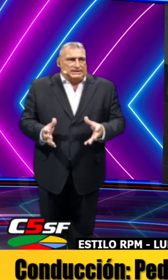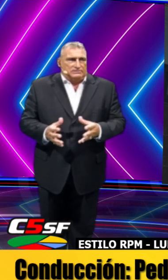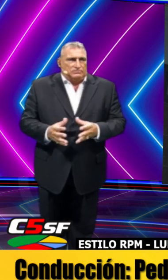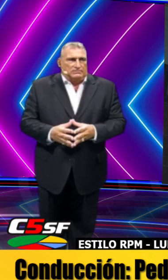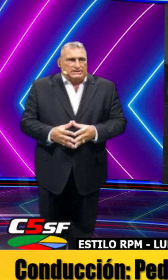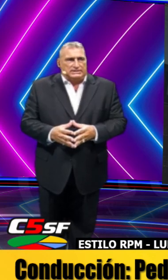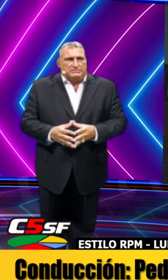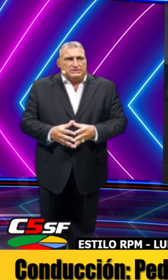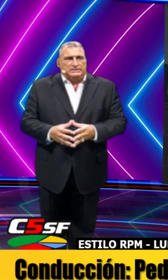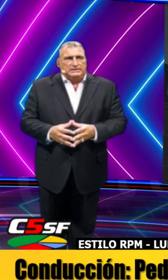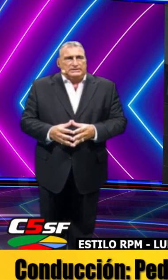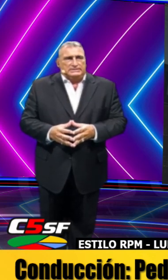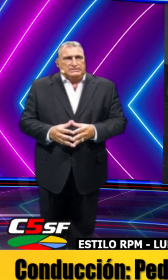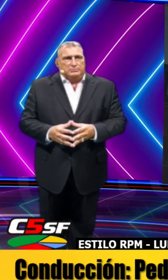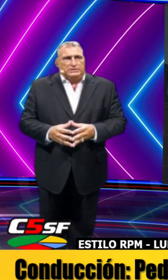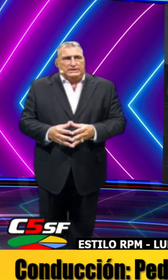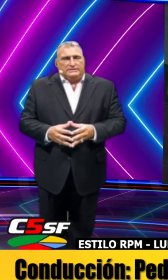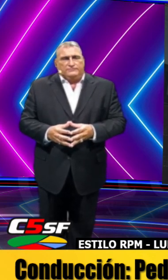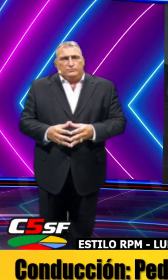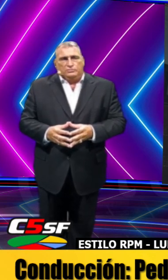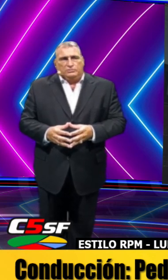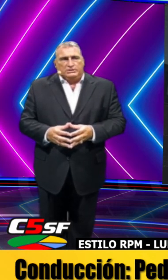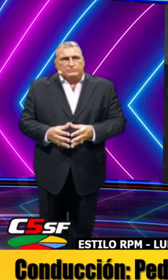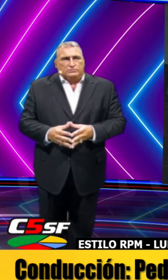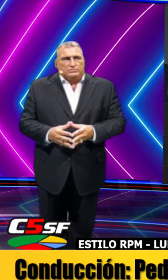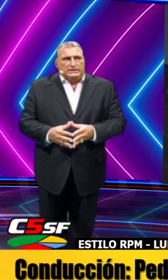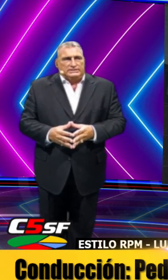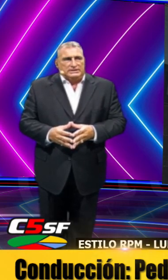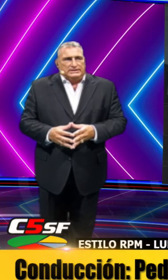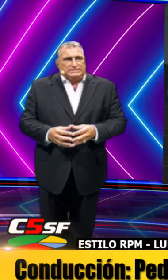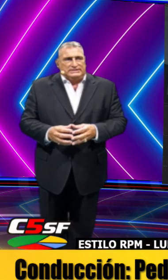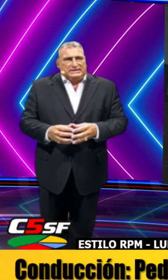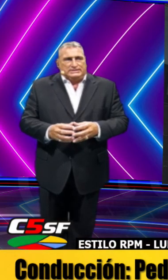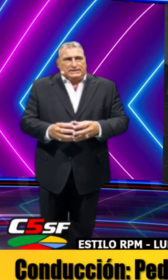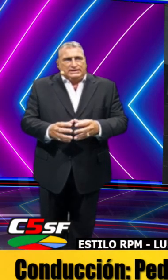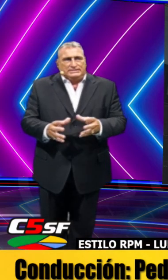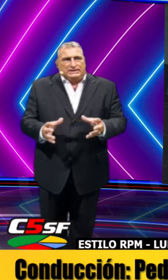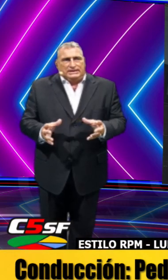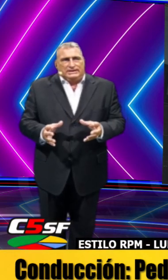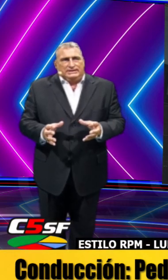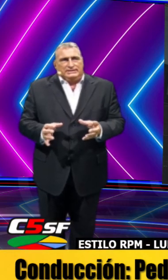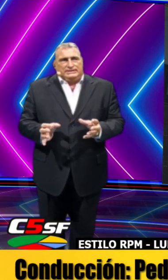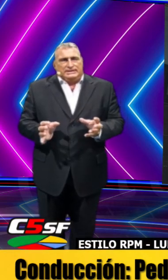generalizada, que vos hablás que también se puede dar en el fútbol y en otros lugares, es decir,